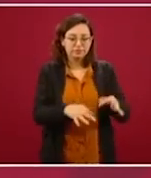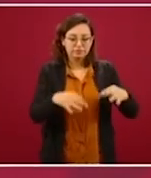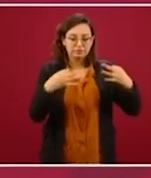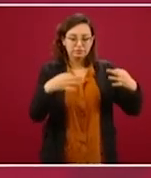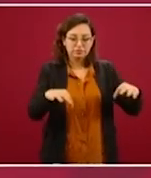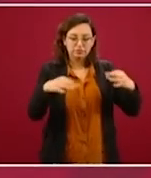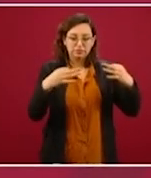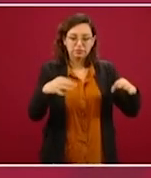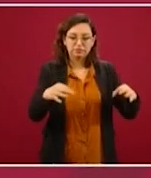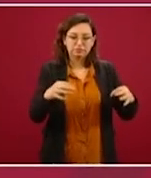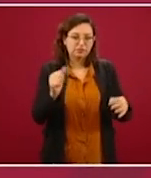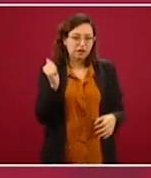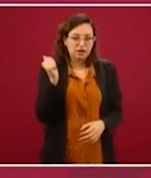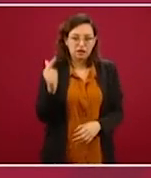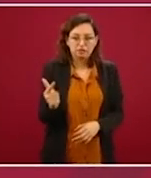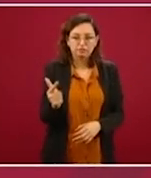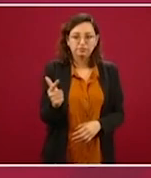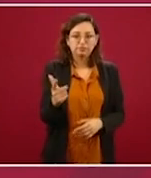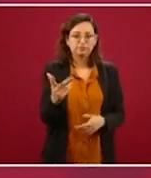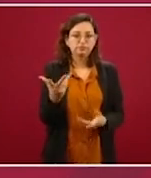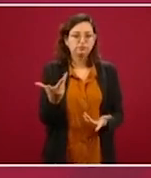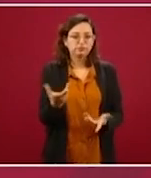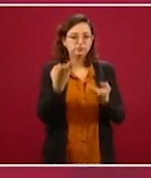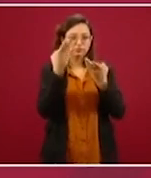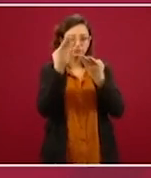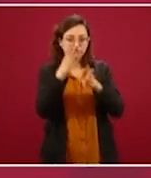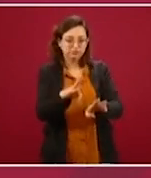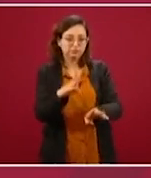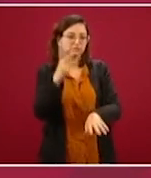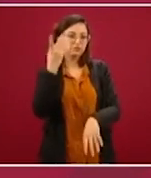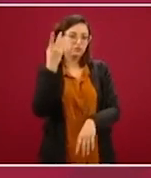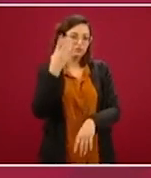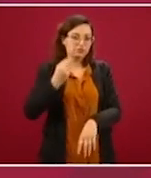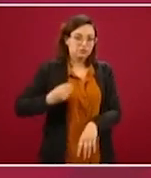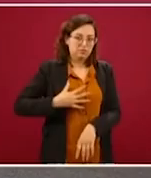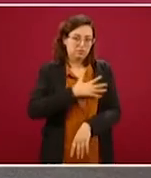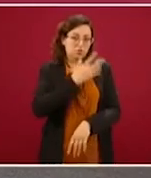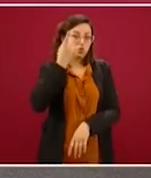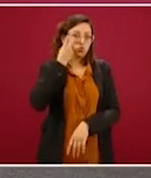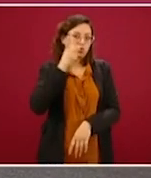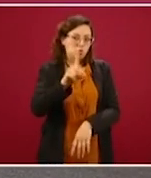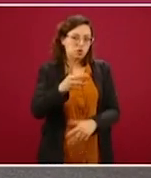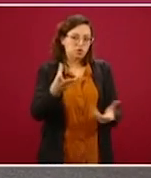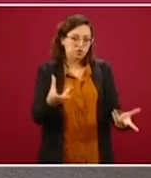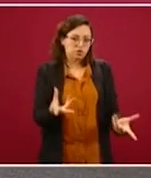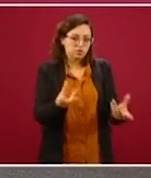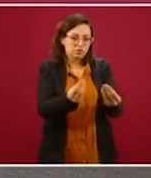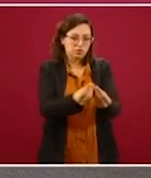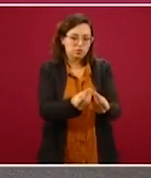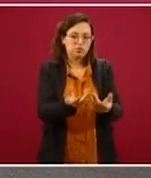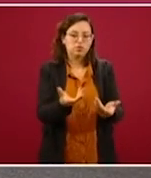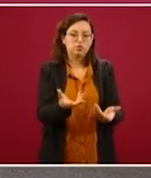que le dé al Banco de Bienestar la propiedad de un predio,